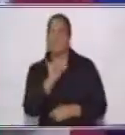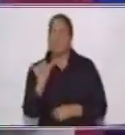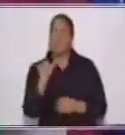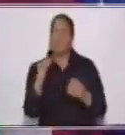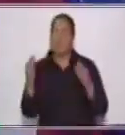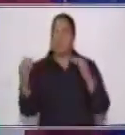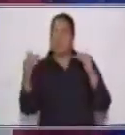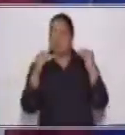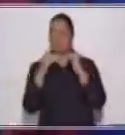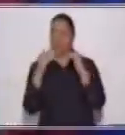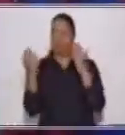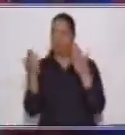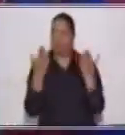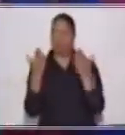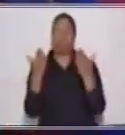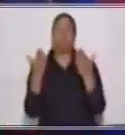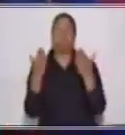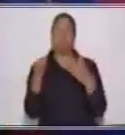y